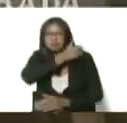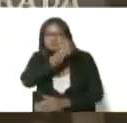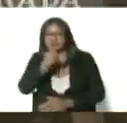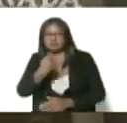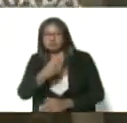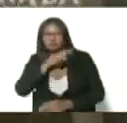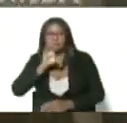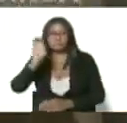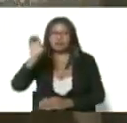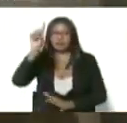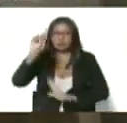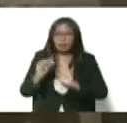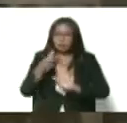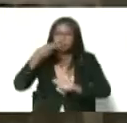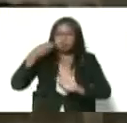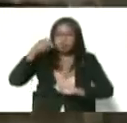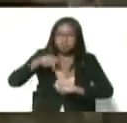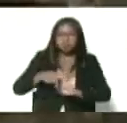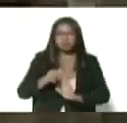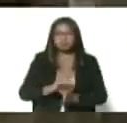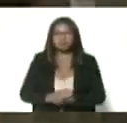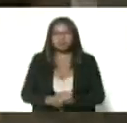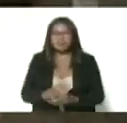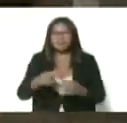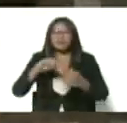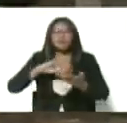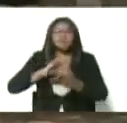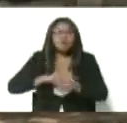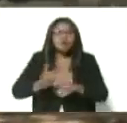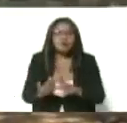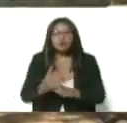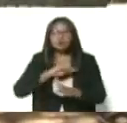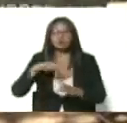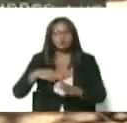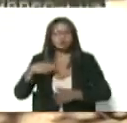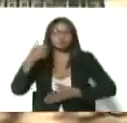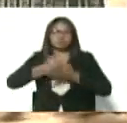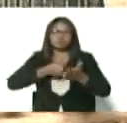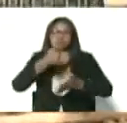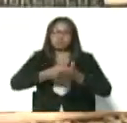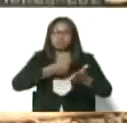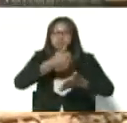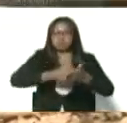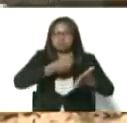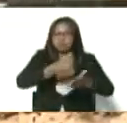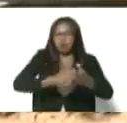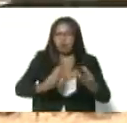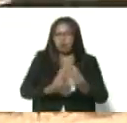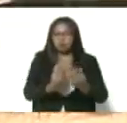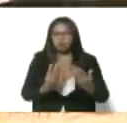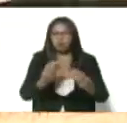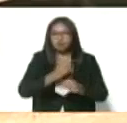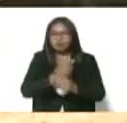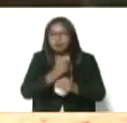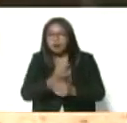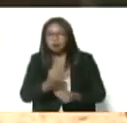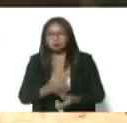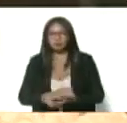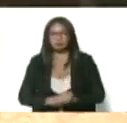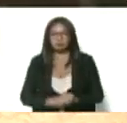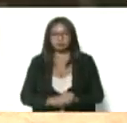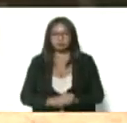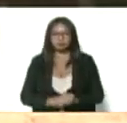país con menos consumo de drogas y eso se debe este trabajo este combate continuo que ustedes esta lucha